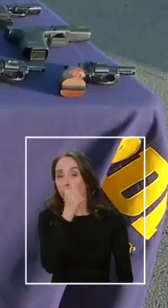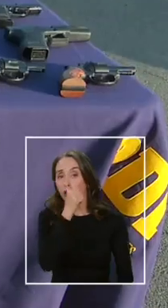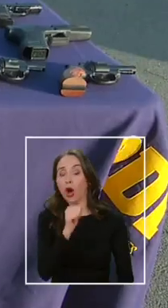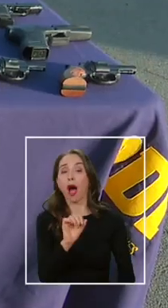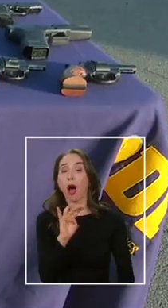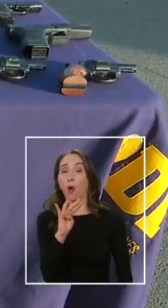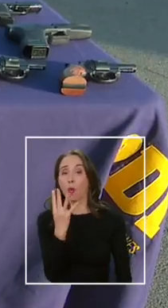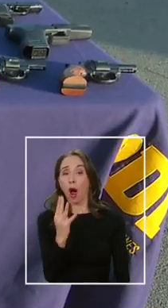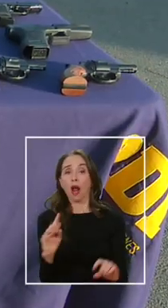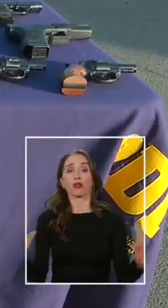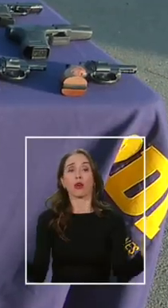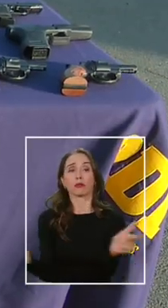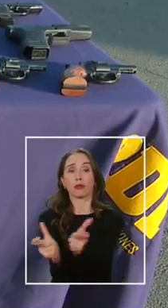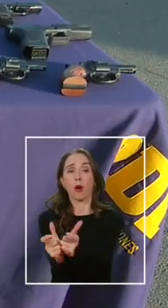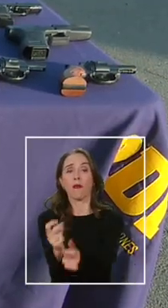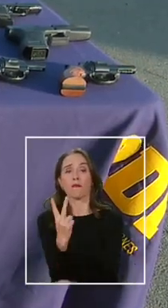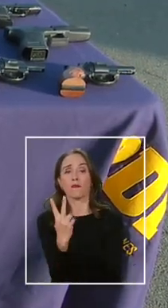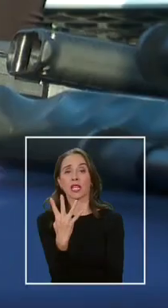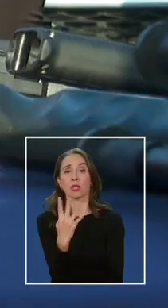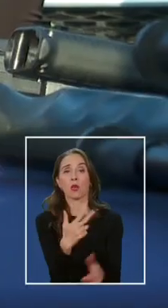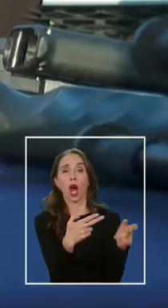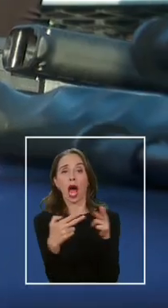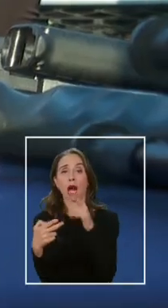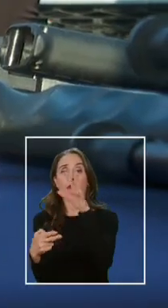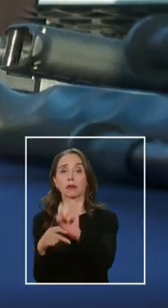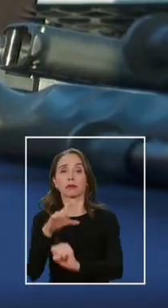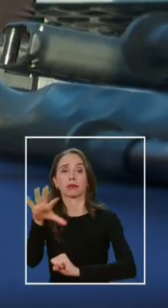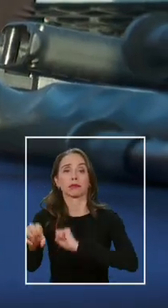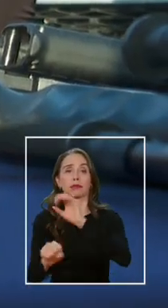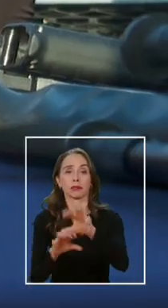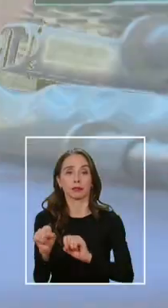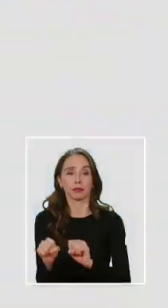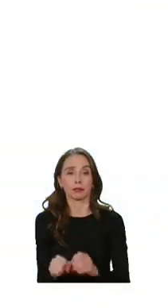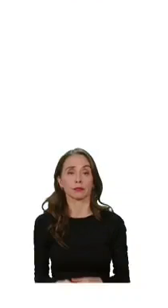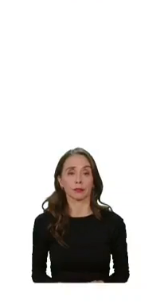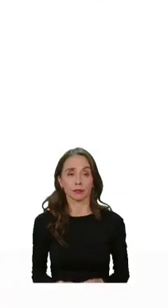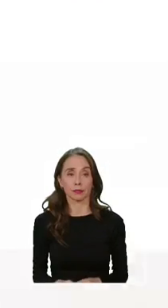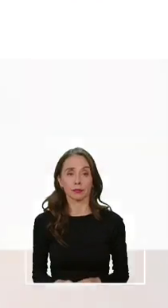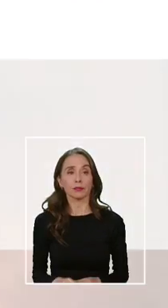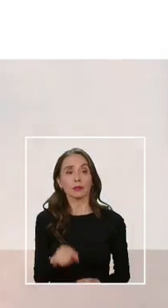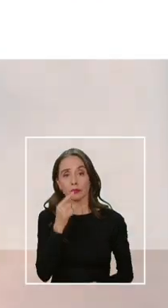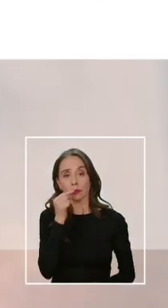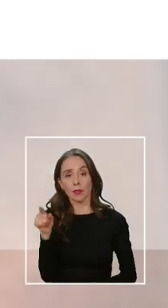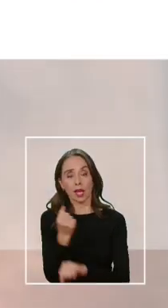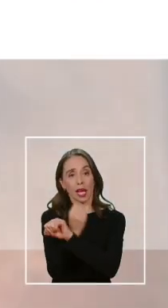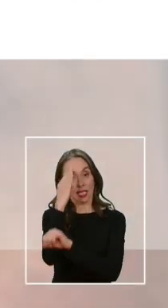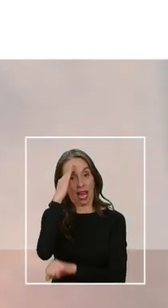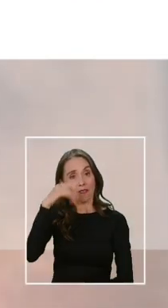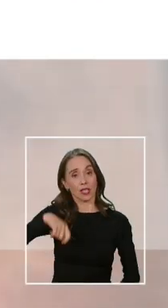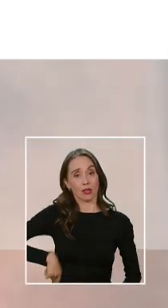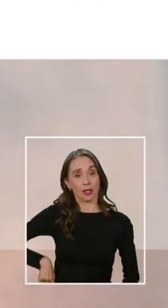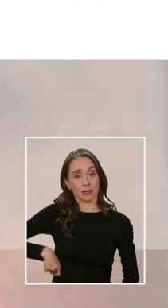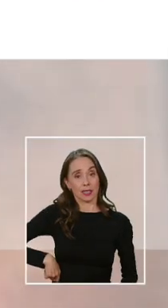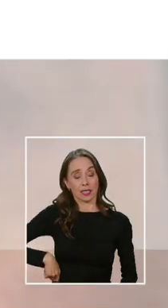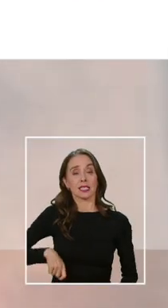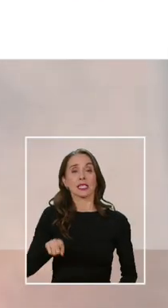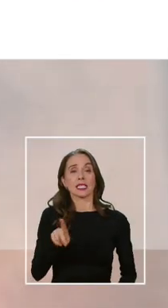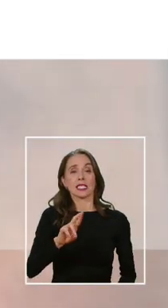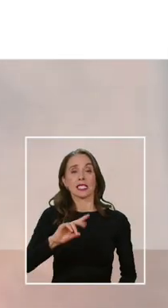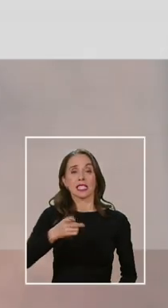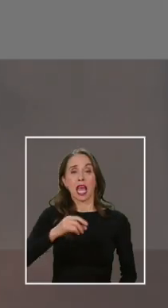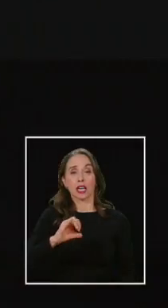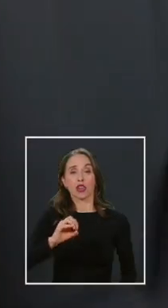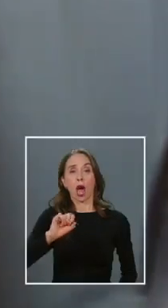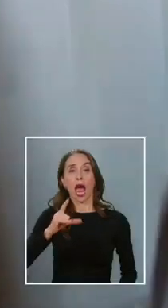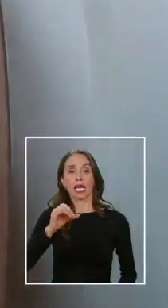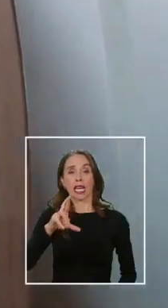cuarto procedimiento, 24 armas fueron decomisadas. En cuanto al carabinero en retiro, Sergio Aguilera Peña,